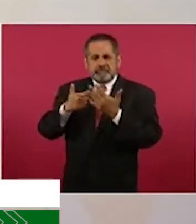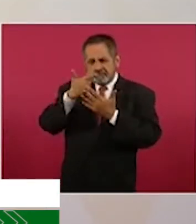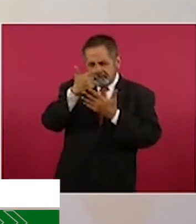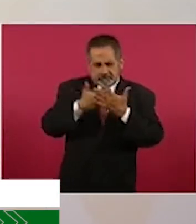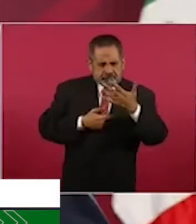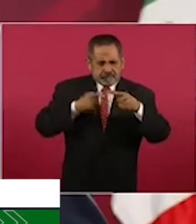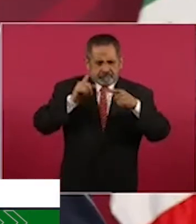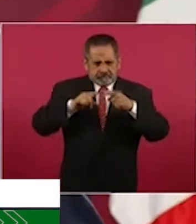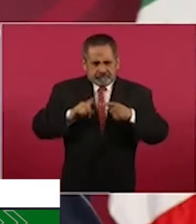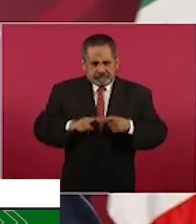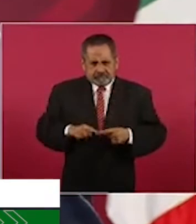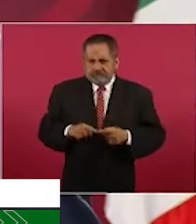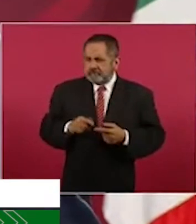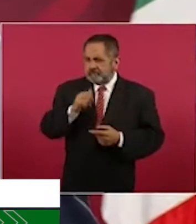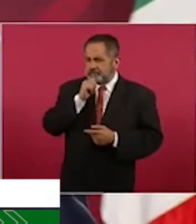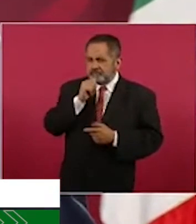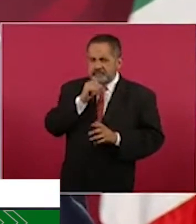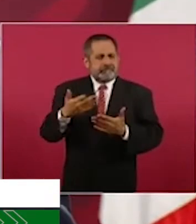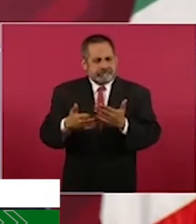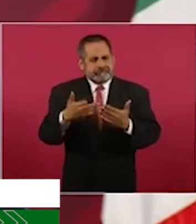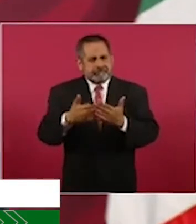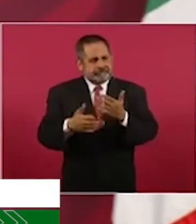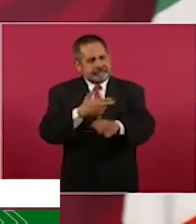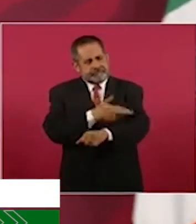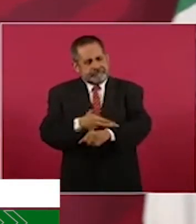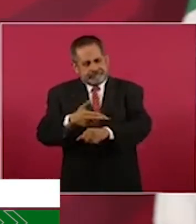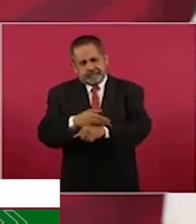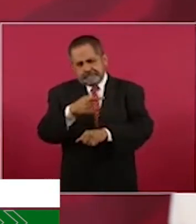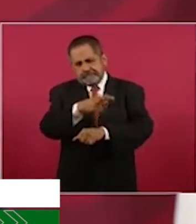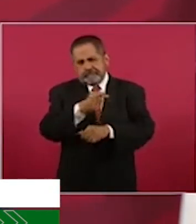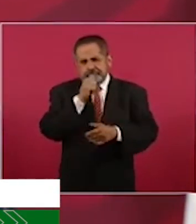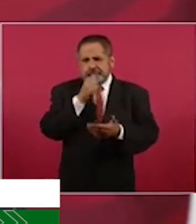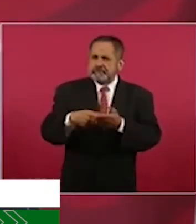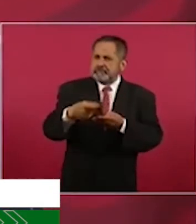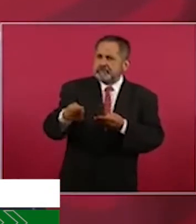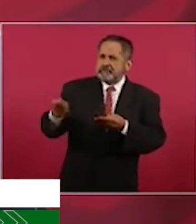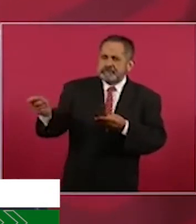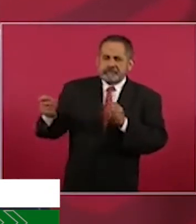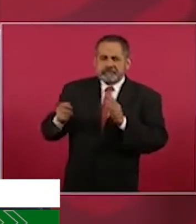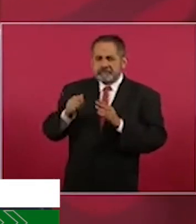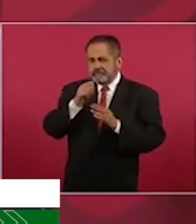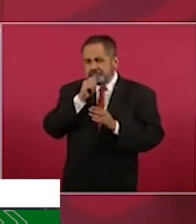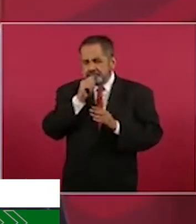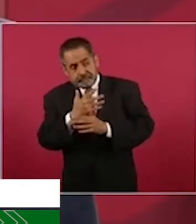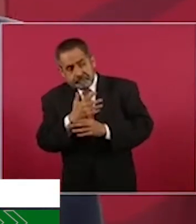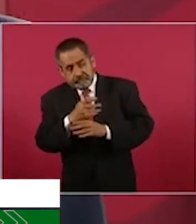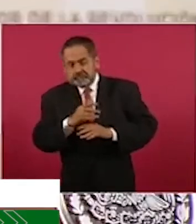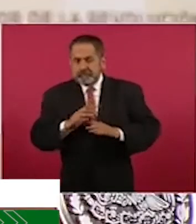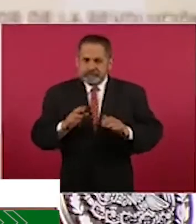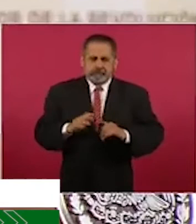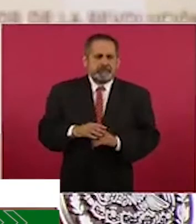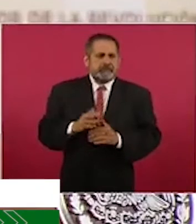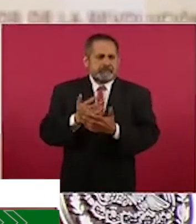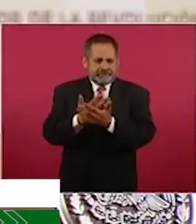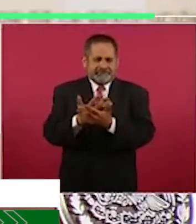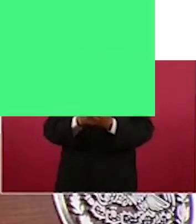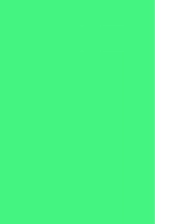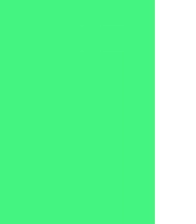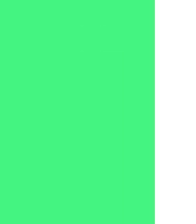listas, o hace falta distribuir algunas invitaciones. Vamos a